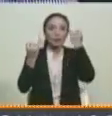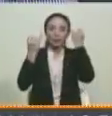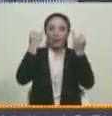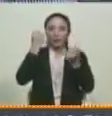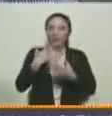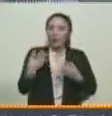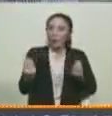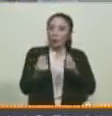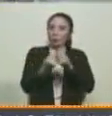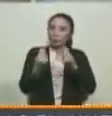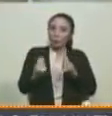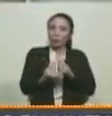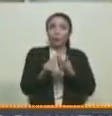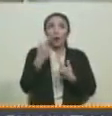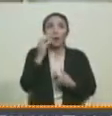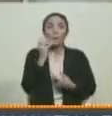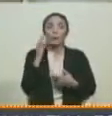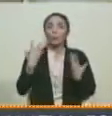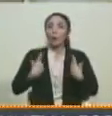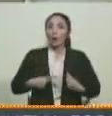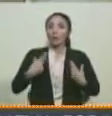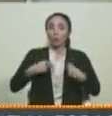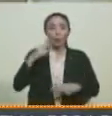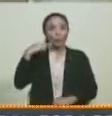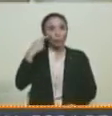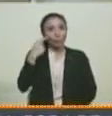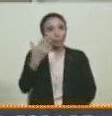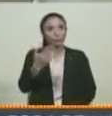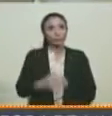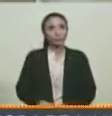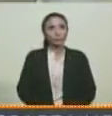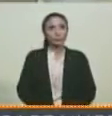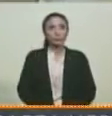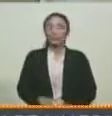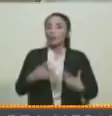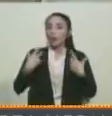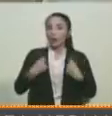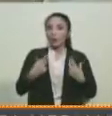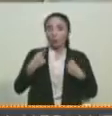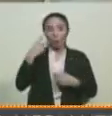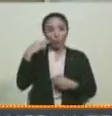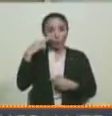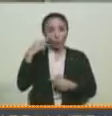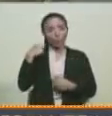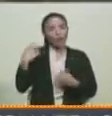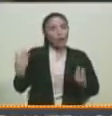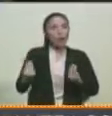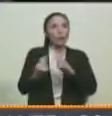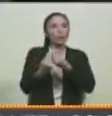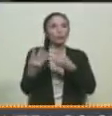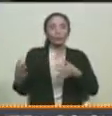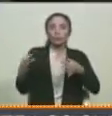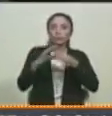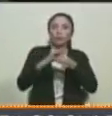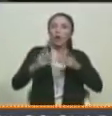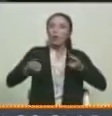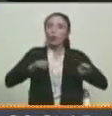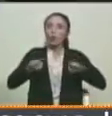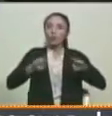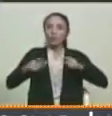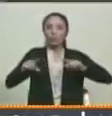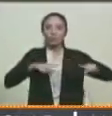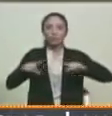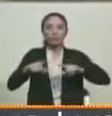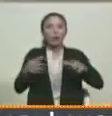en conjunto, compañero Aristóbulo Isturiz. Aristóbulo viene jugando un papel muy importante como enlace, coordinación del gran